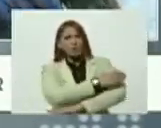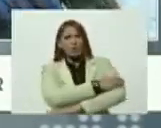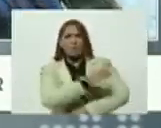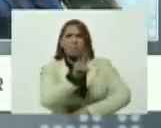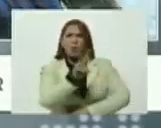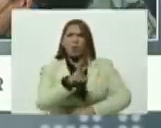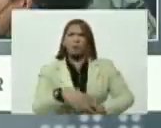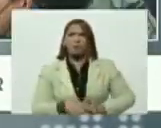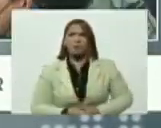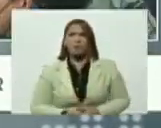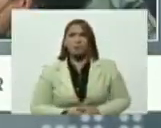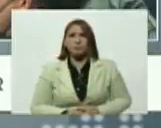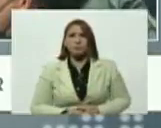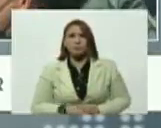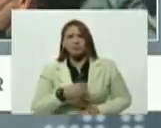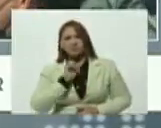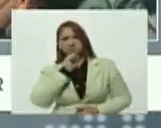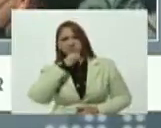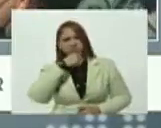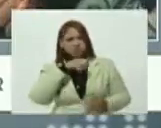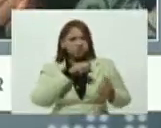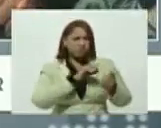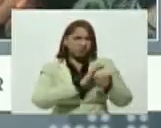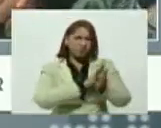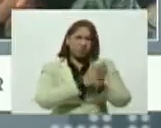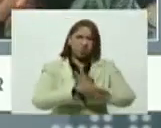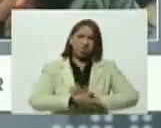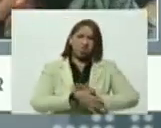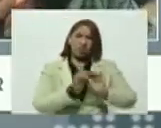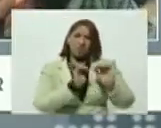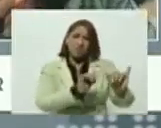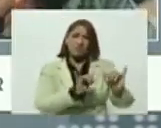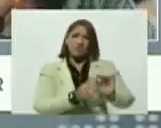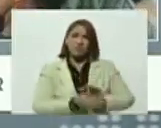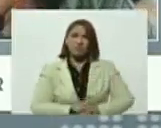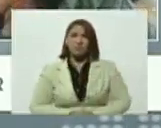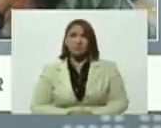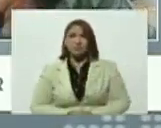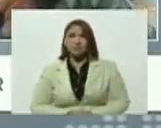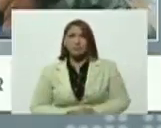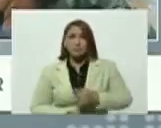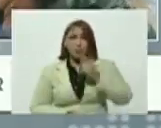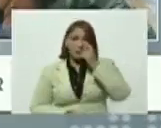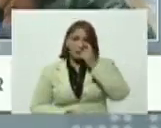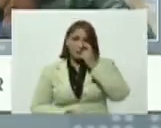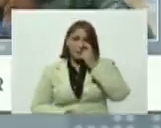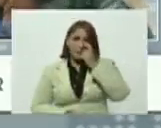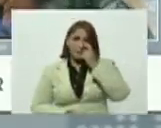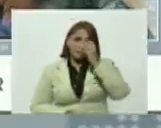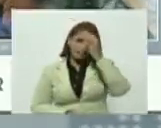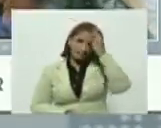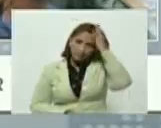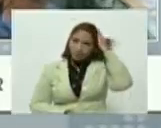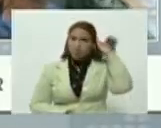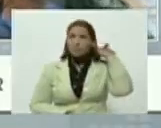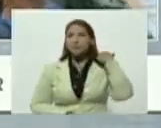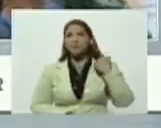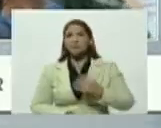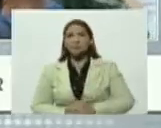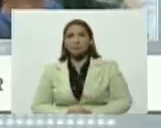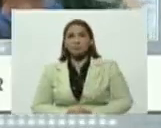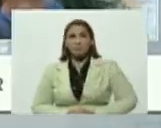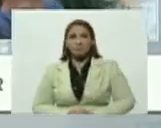venezolana, envejecida y destruida por ellos mismos. Barreto Sira se llama,